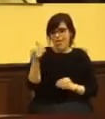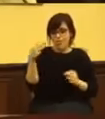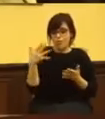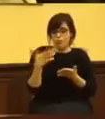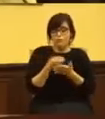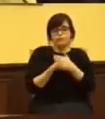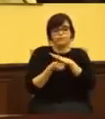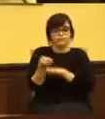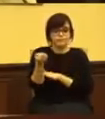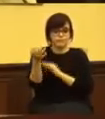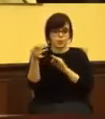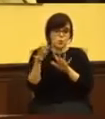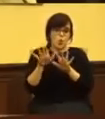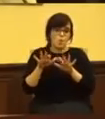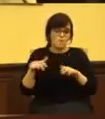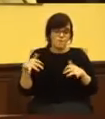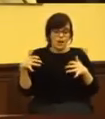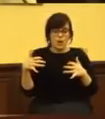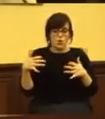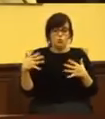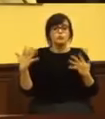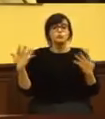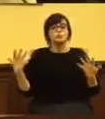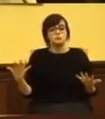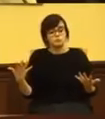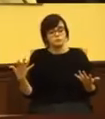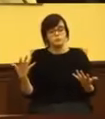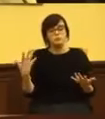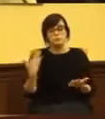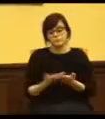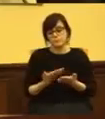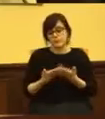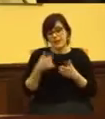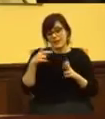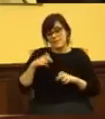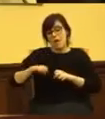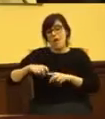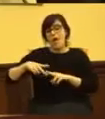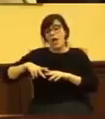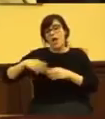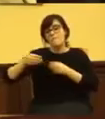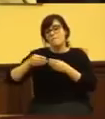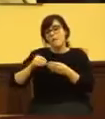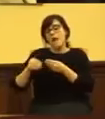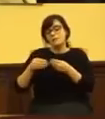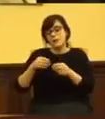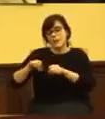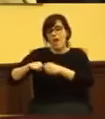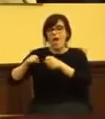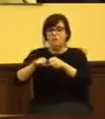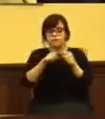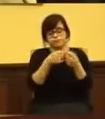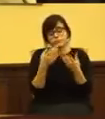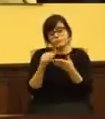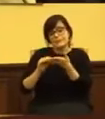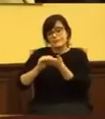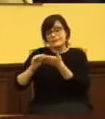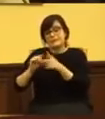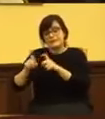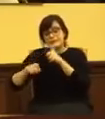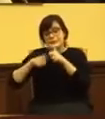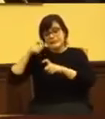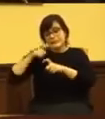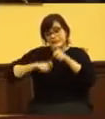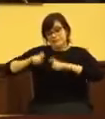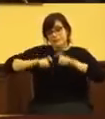a consideración en este pleno. Viene a resarcir la parte material de lo que ocurrió y creo que esto combinado con una iniciativa